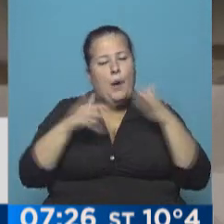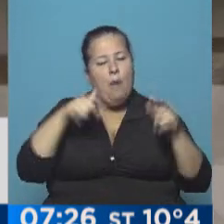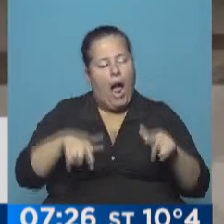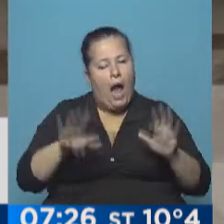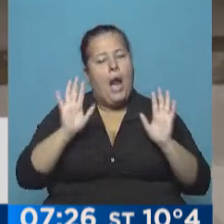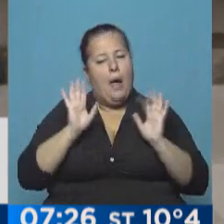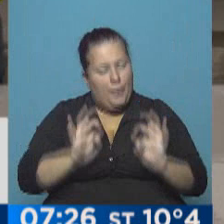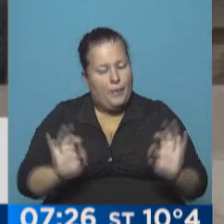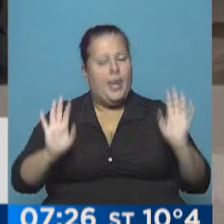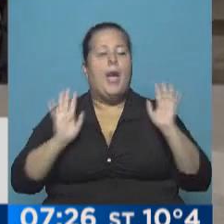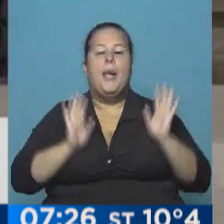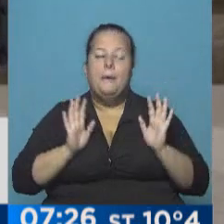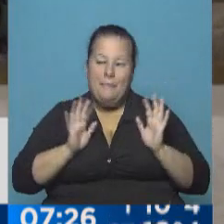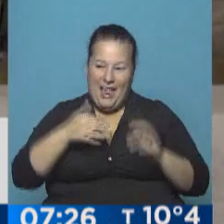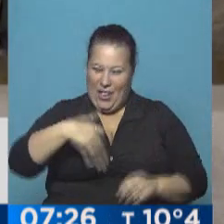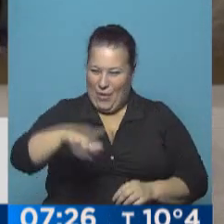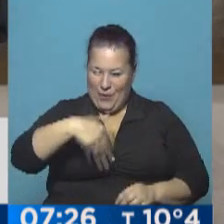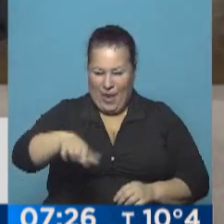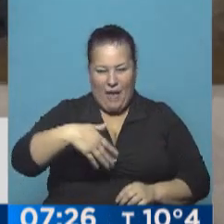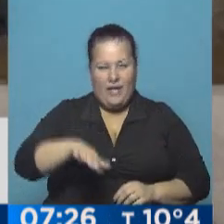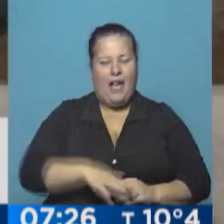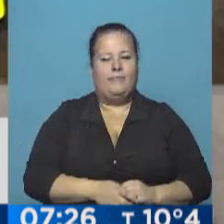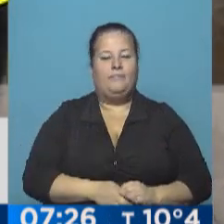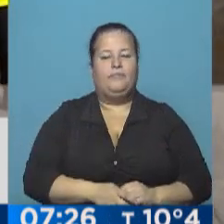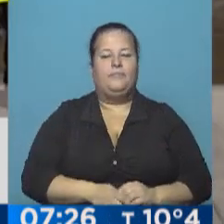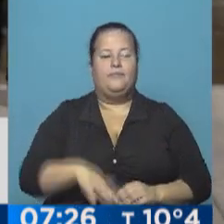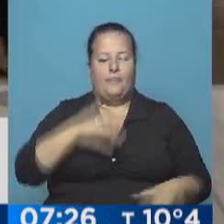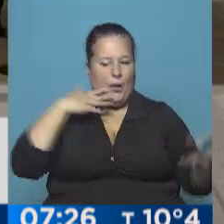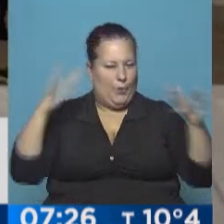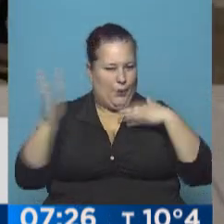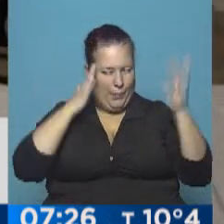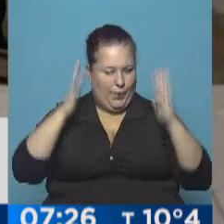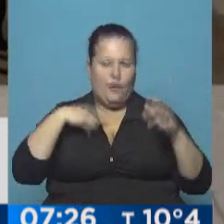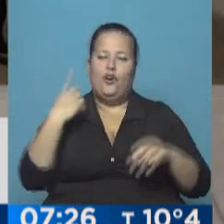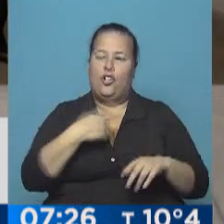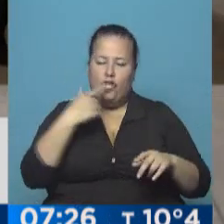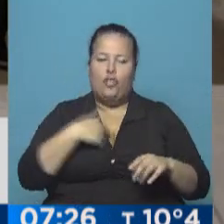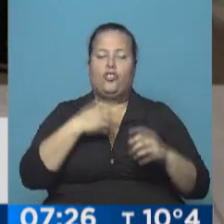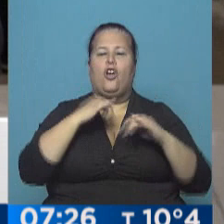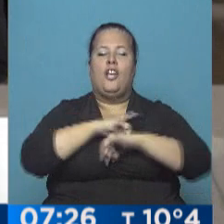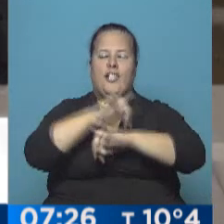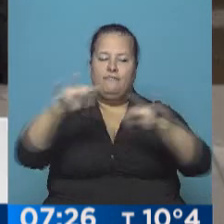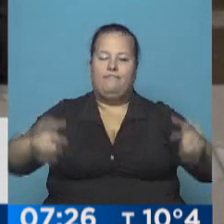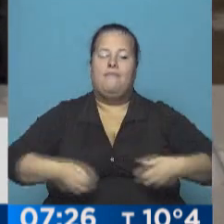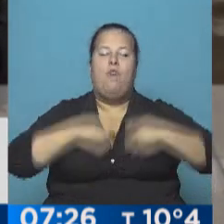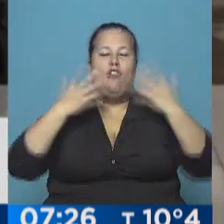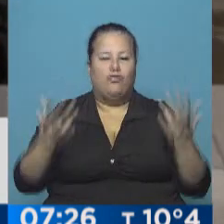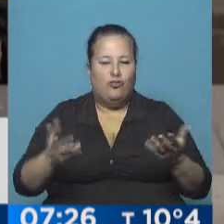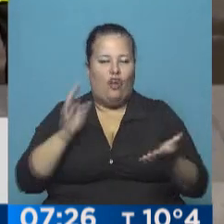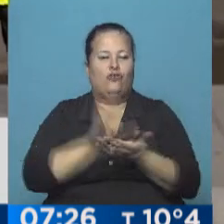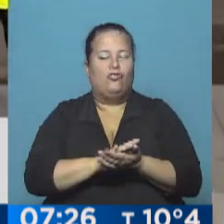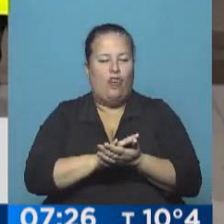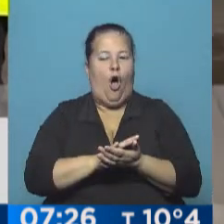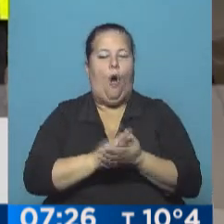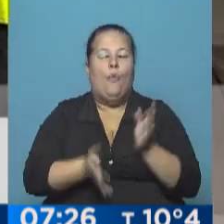nos perdona pero que en instantes nada más va a empezar a soplar nosotros vamos a trasladarle toda esta emoción de lo que va a